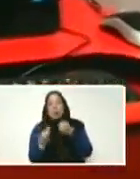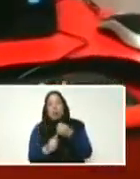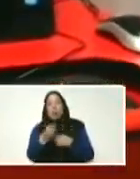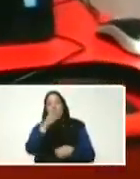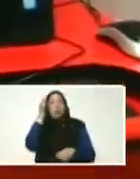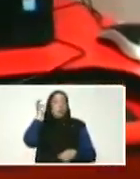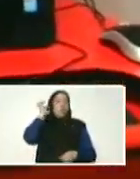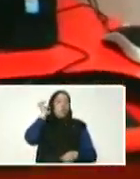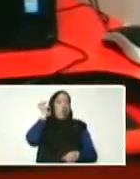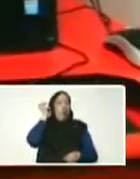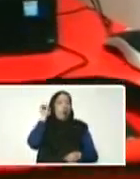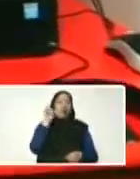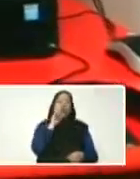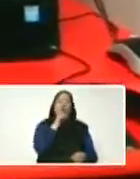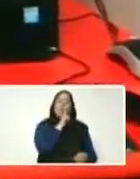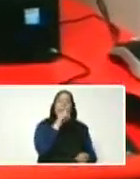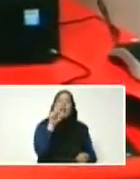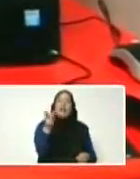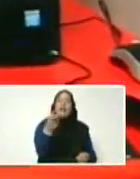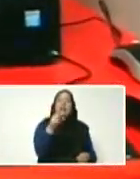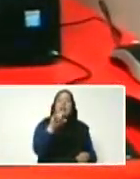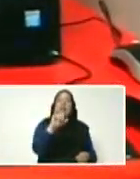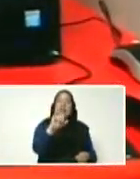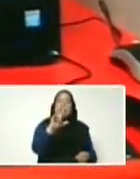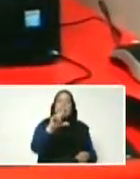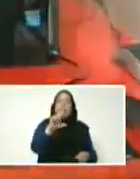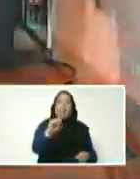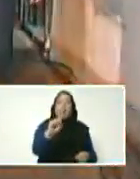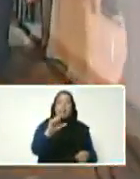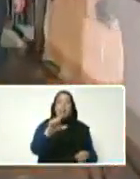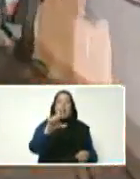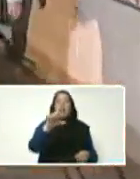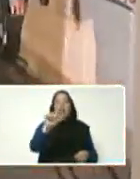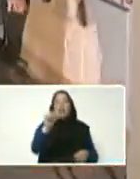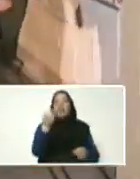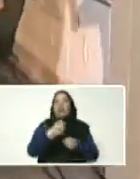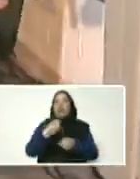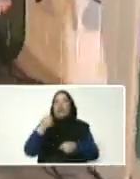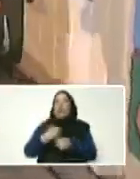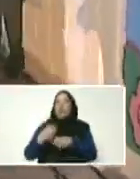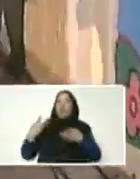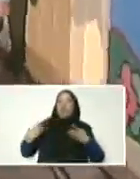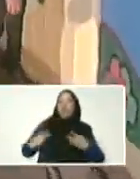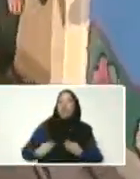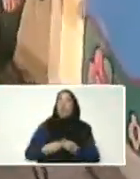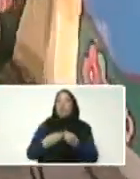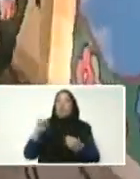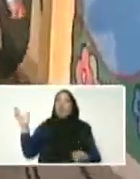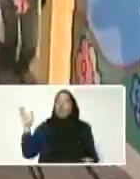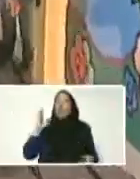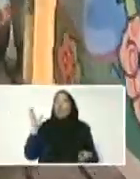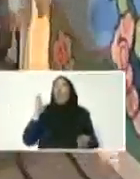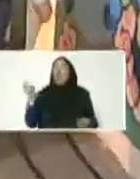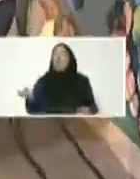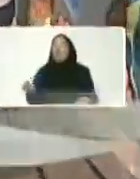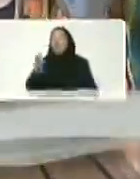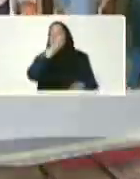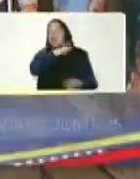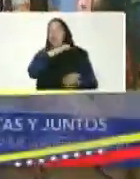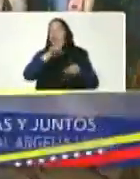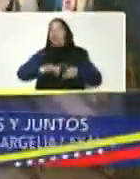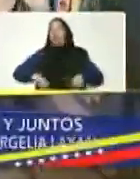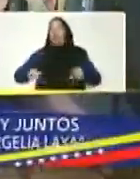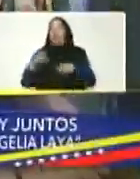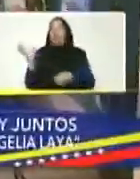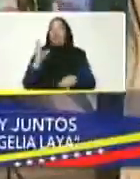Gisela Toro, que nos ha acompañado en todo este trabajo en Caracas, la jefa de la zona educativa, y aquí